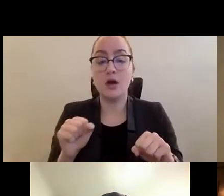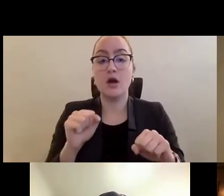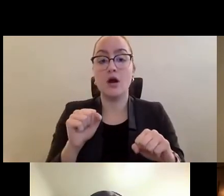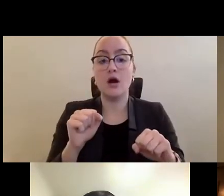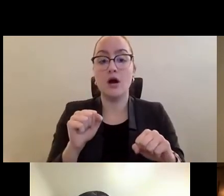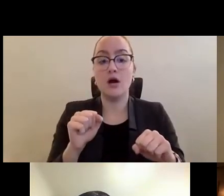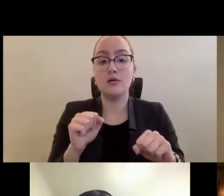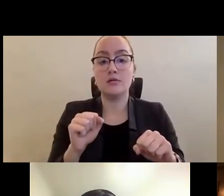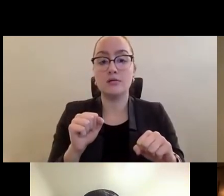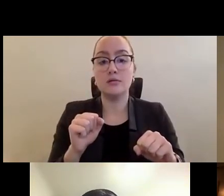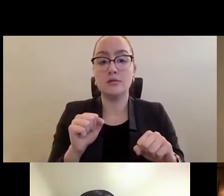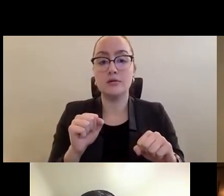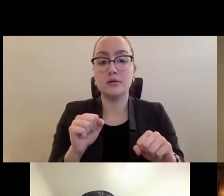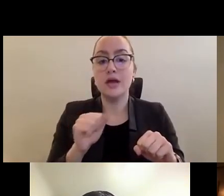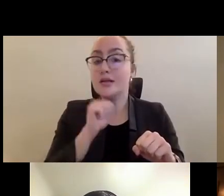yo mencioné